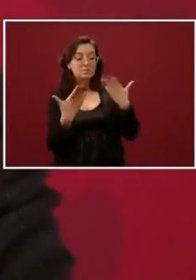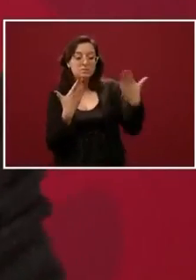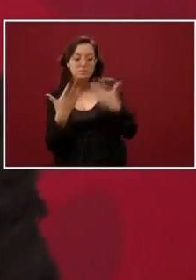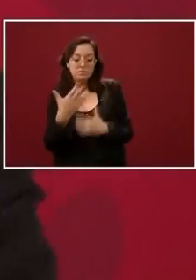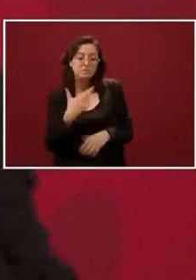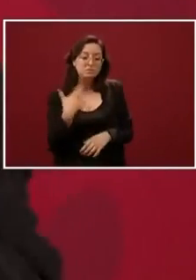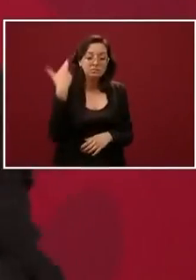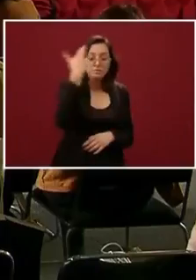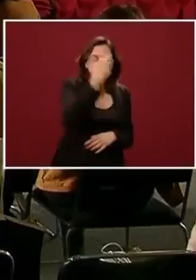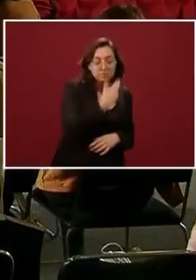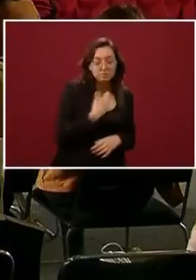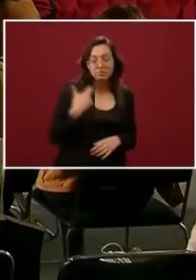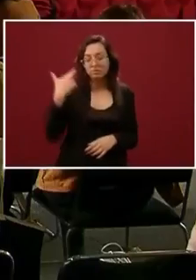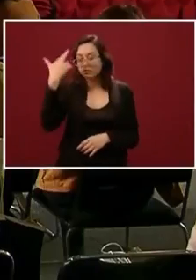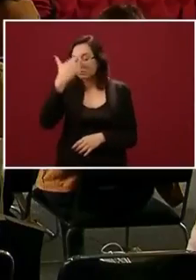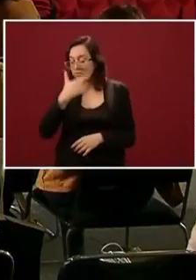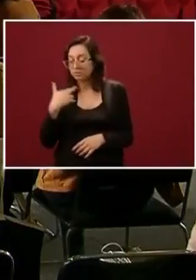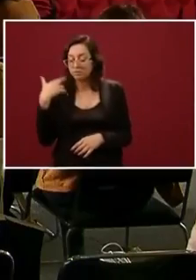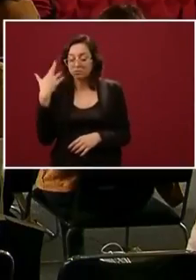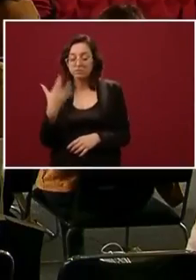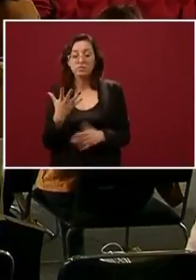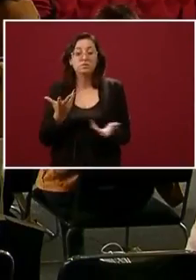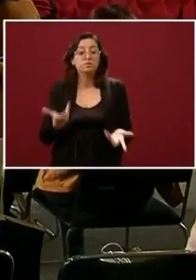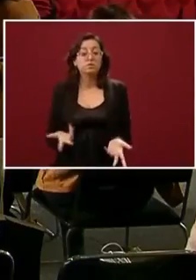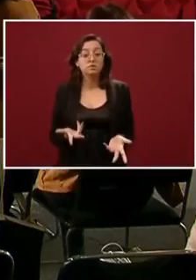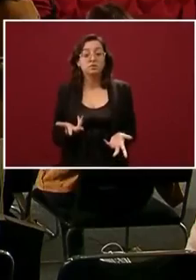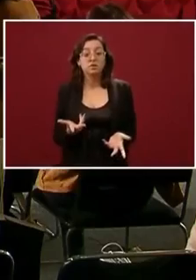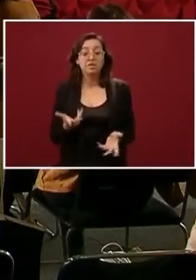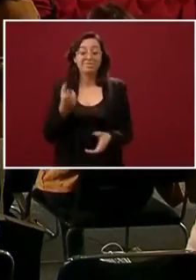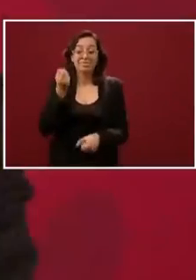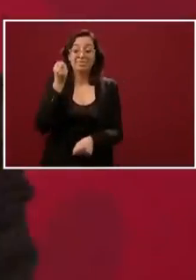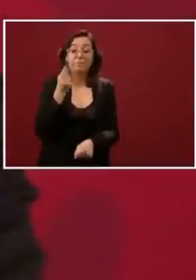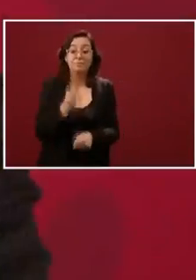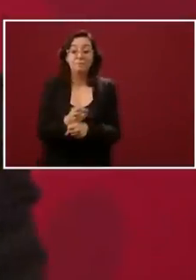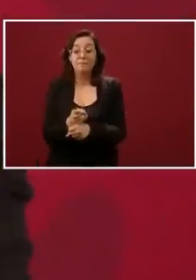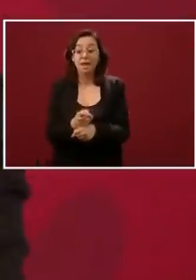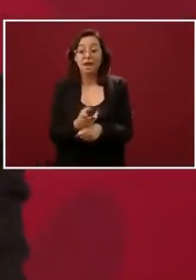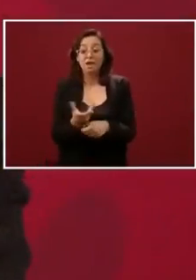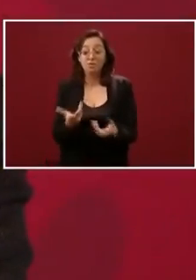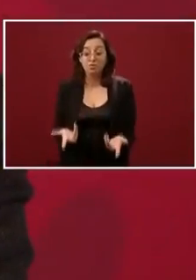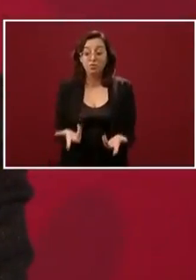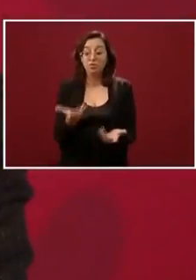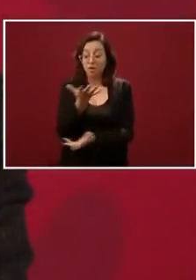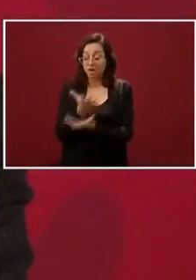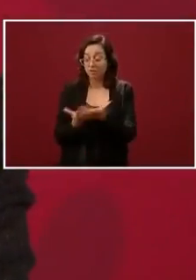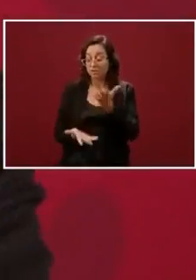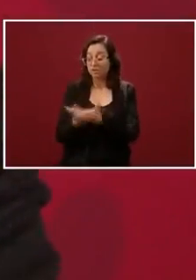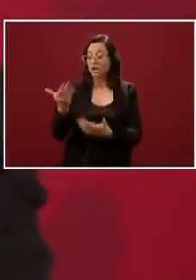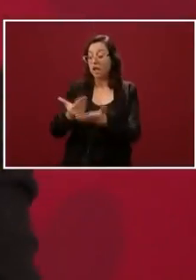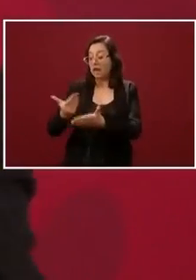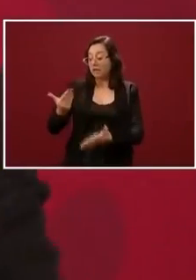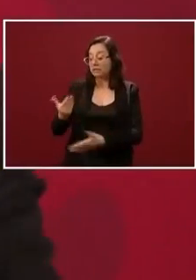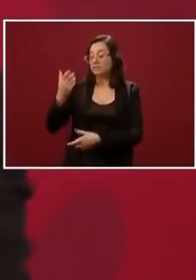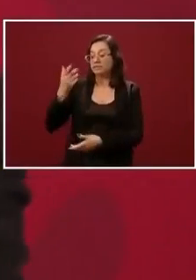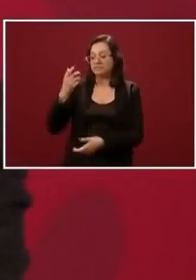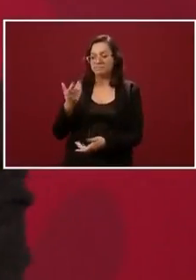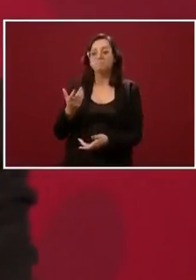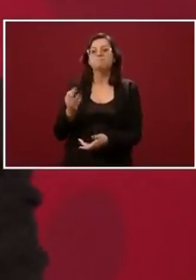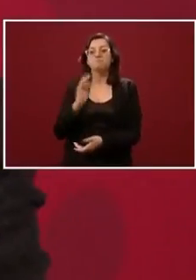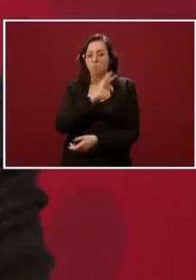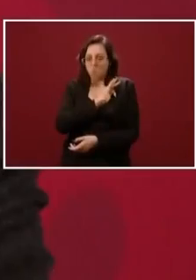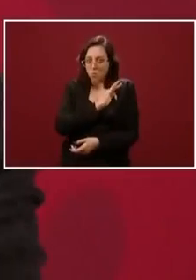fases es el poder implementar en la manera más oportuna, donde son más efectivas y donde es factible, donde